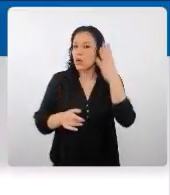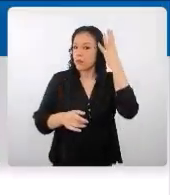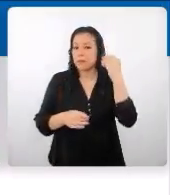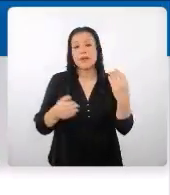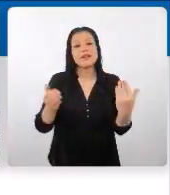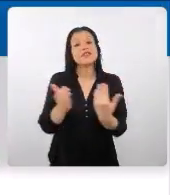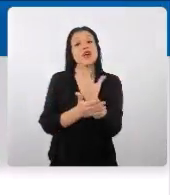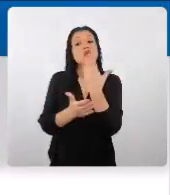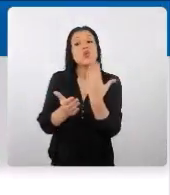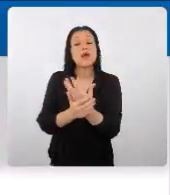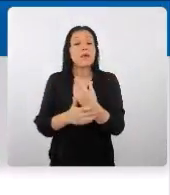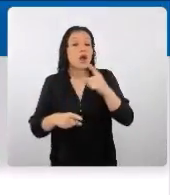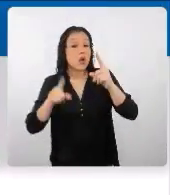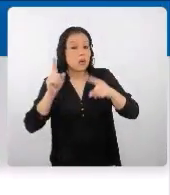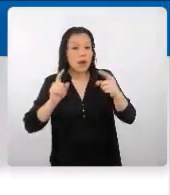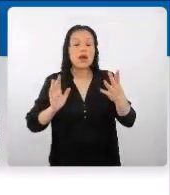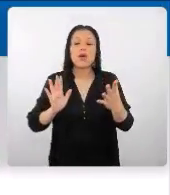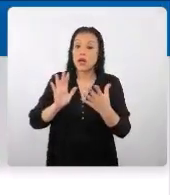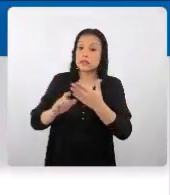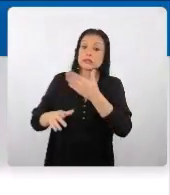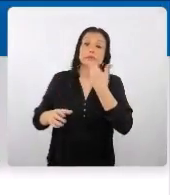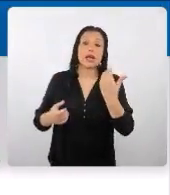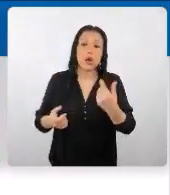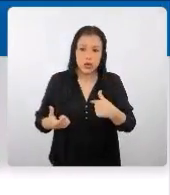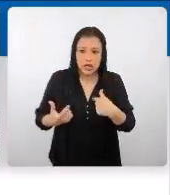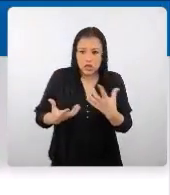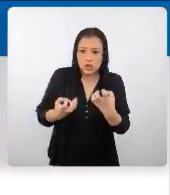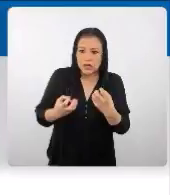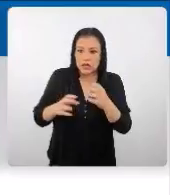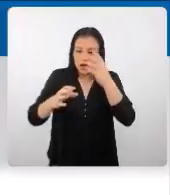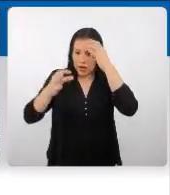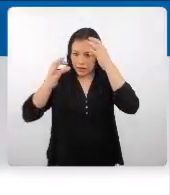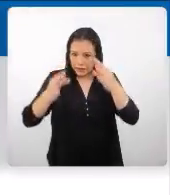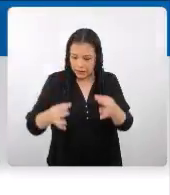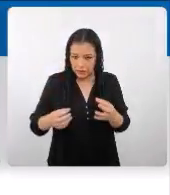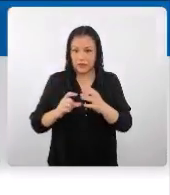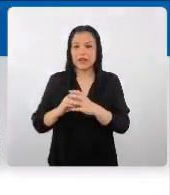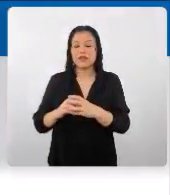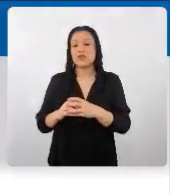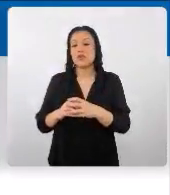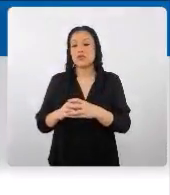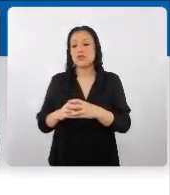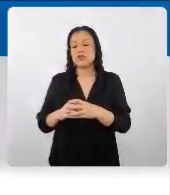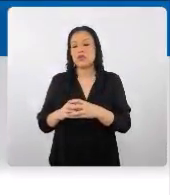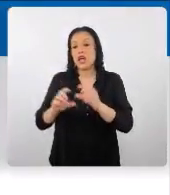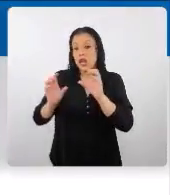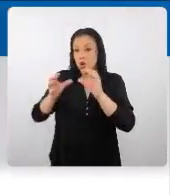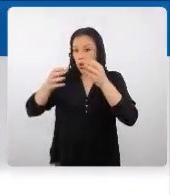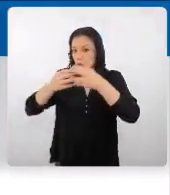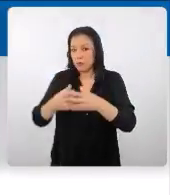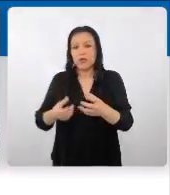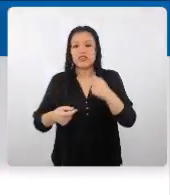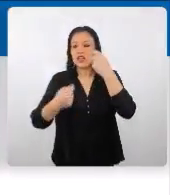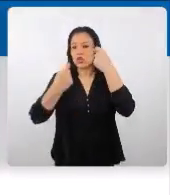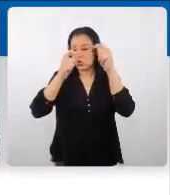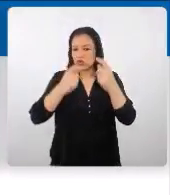nueva o como algo que está destacando a la hora de elegir estos paquetes o estos tours. Y sí, vemos acá que